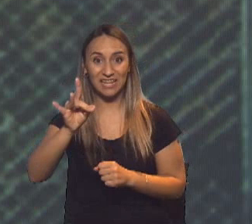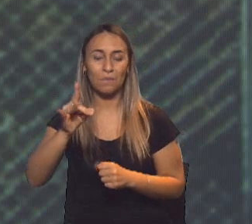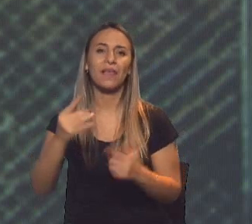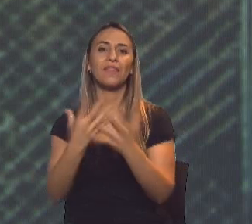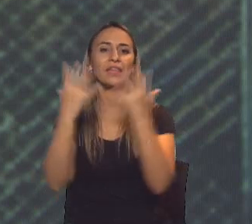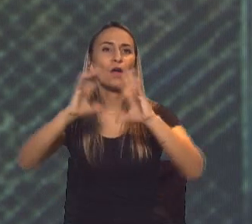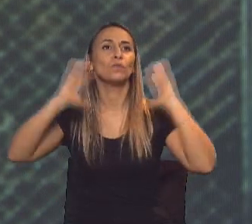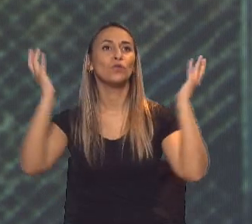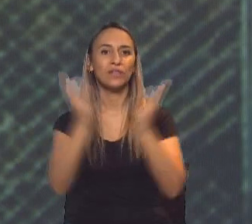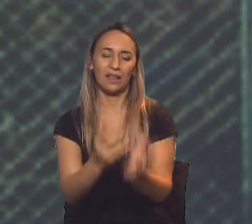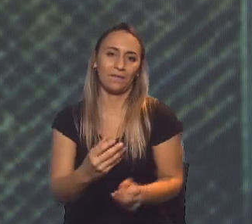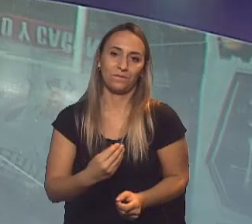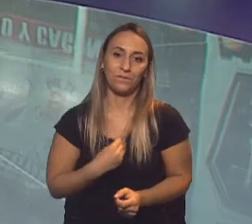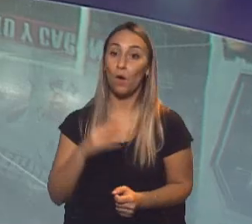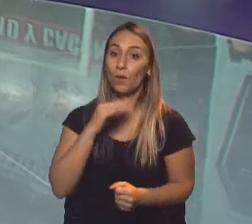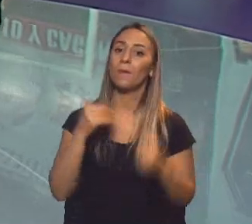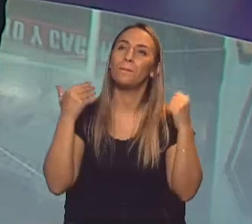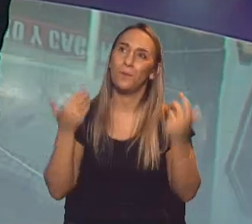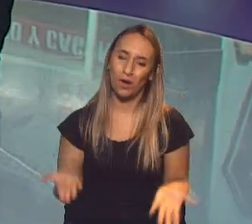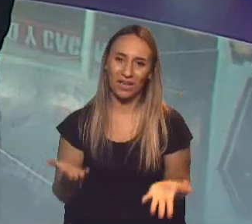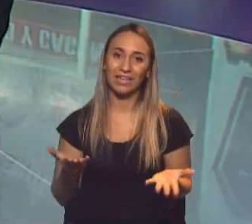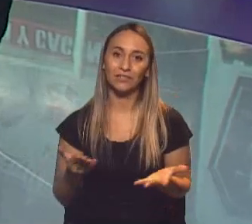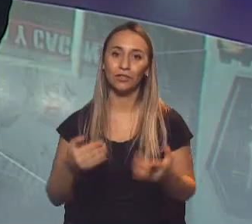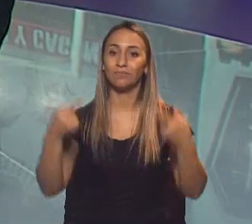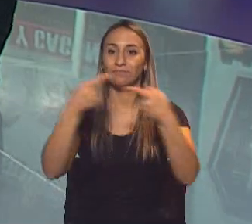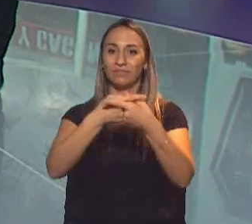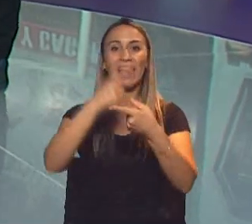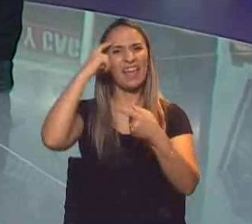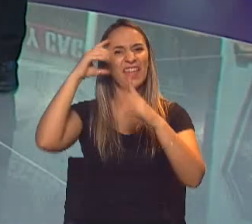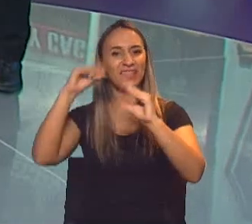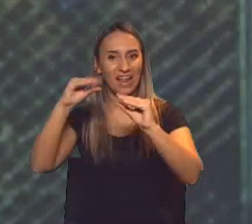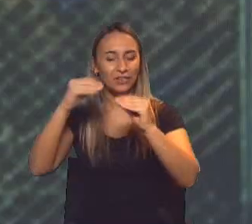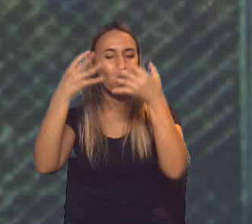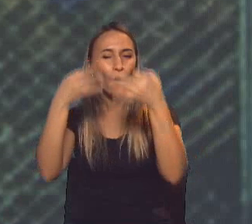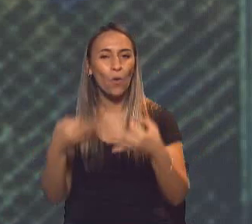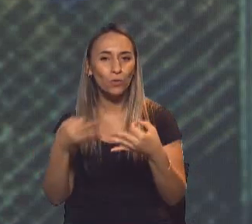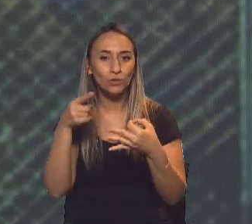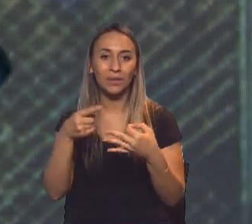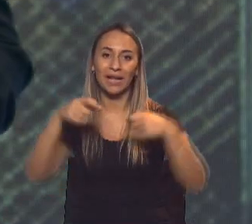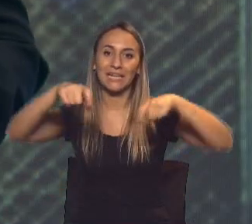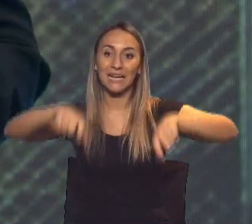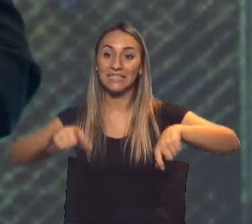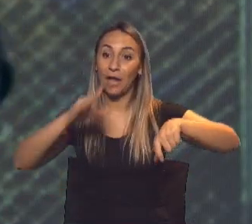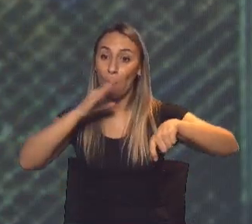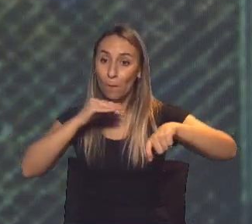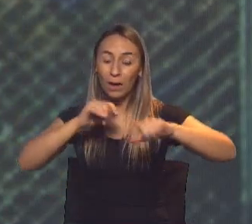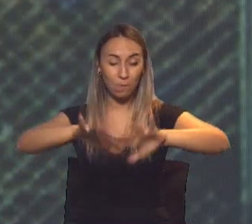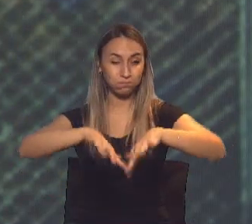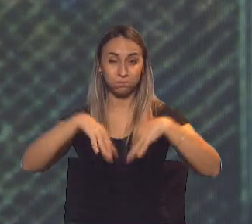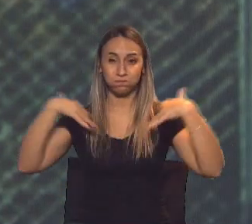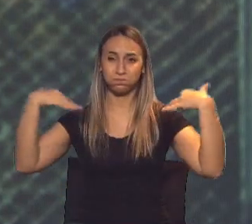Boca. Claro, por eso pusieron el partido con Central Córdoba a las 10 de la noche, justo para que una Bombonera